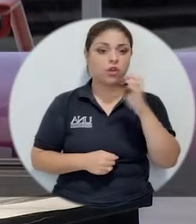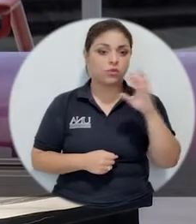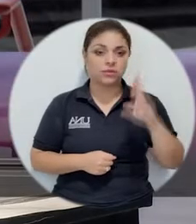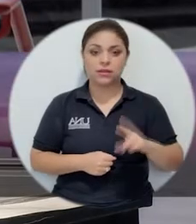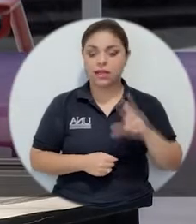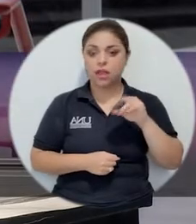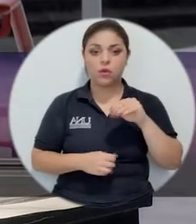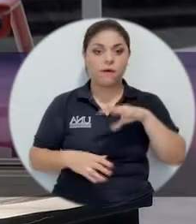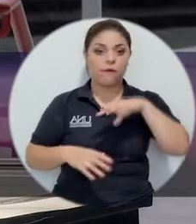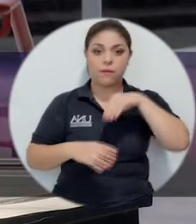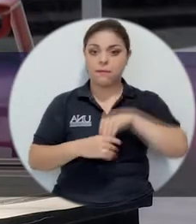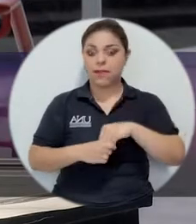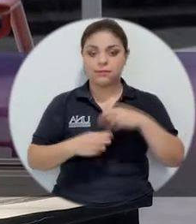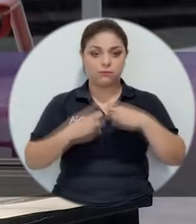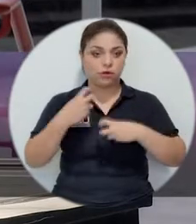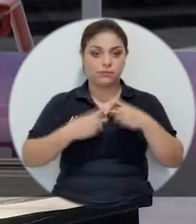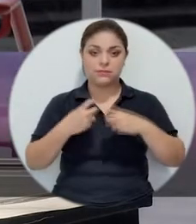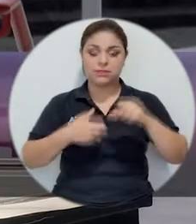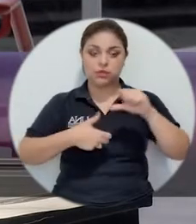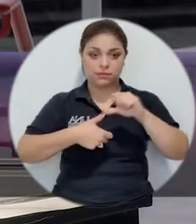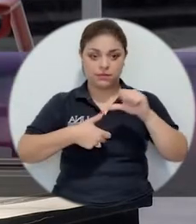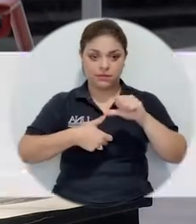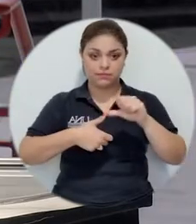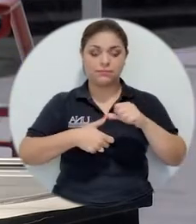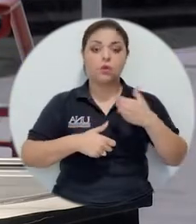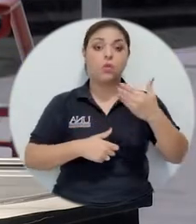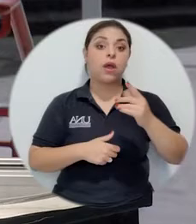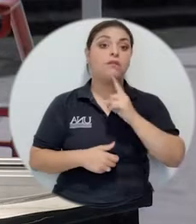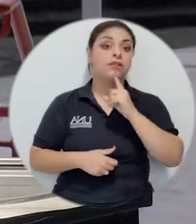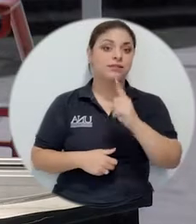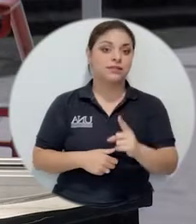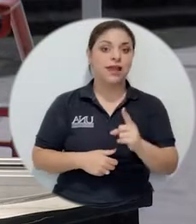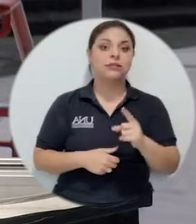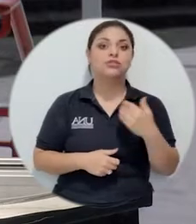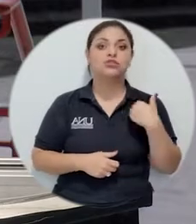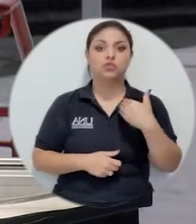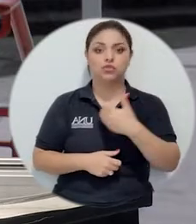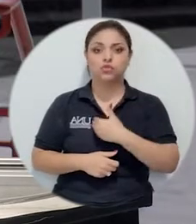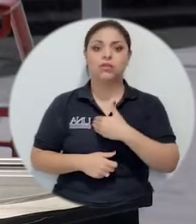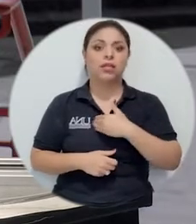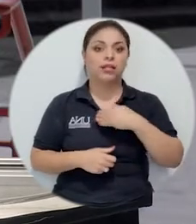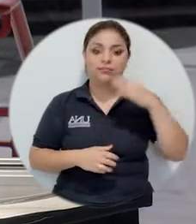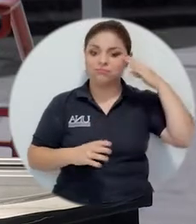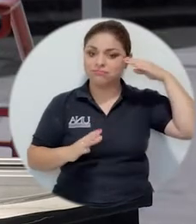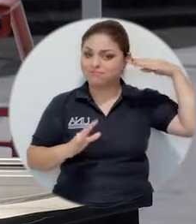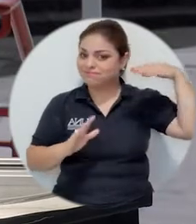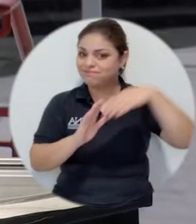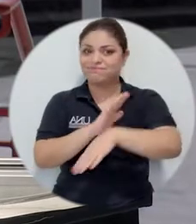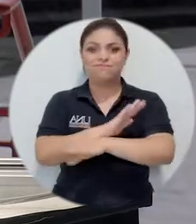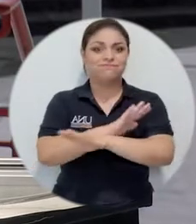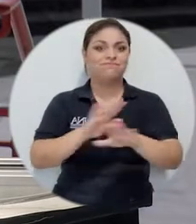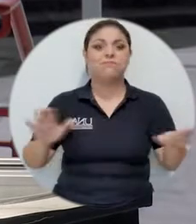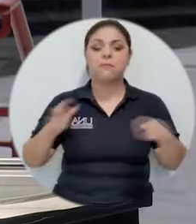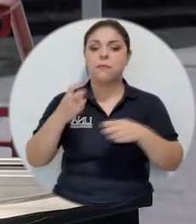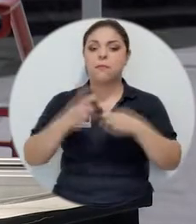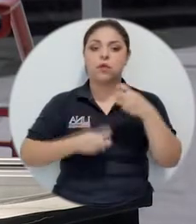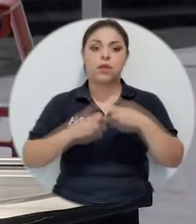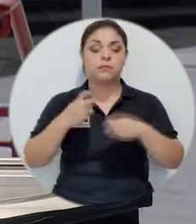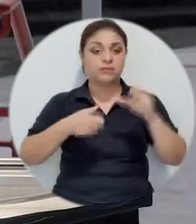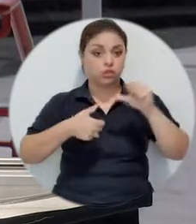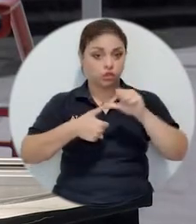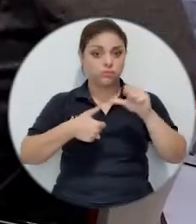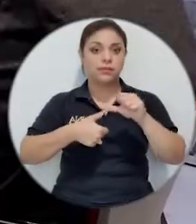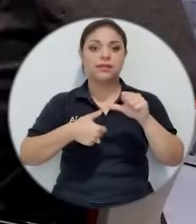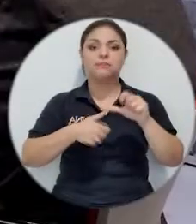los problemas de Centroamérica. Así es. Cuando en realidad estábamos metidos de cabeza sí, en los problemas de Centroamérica.